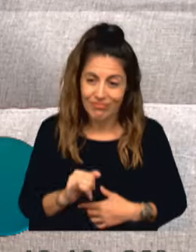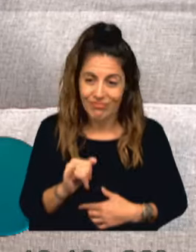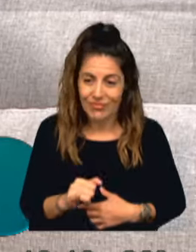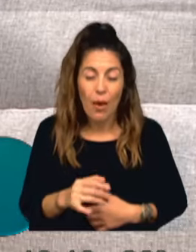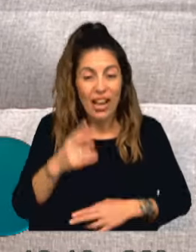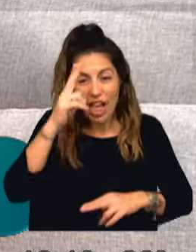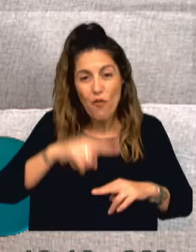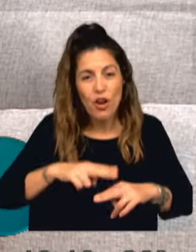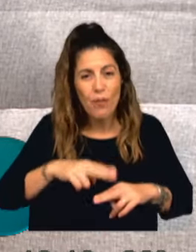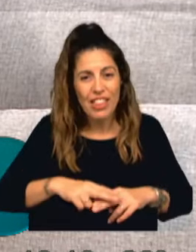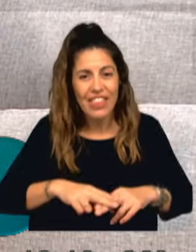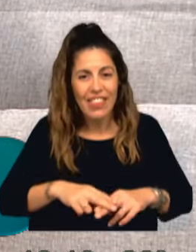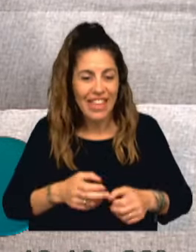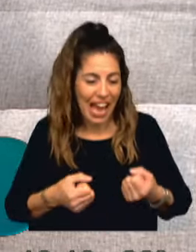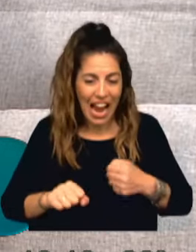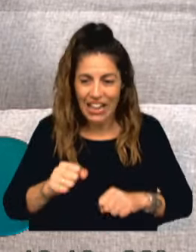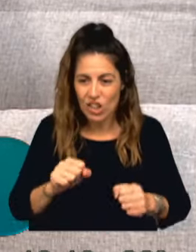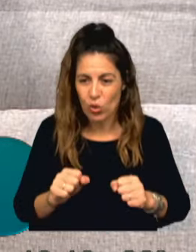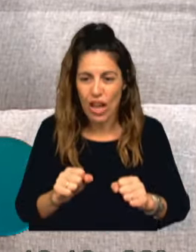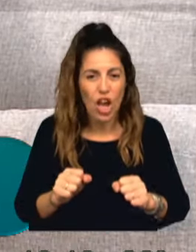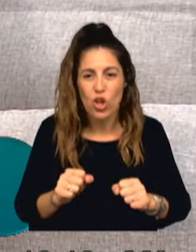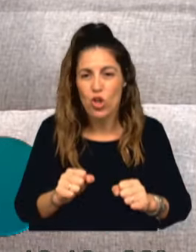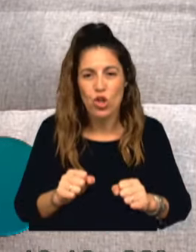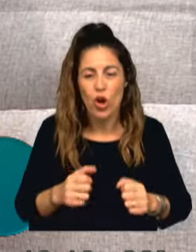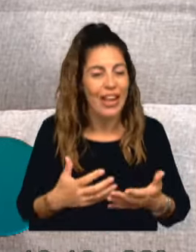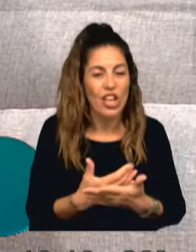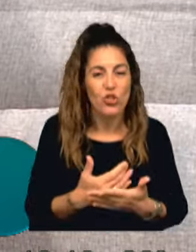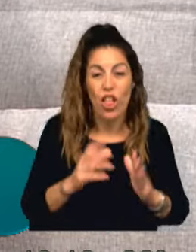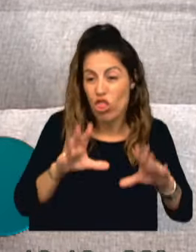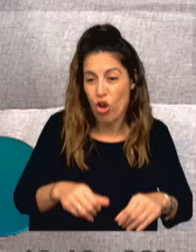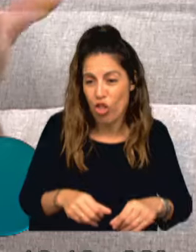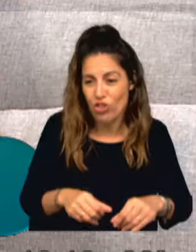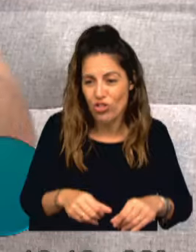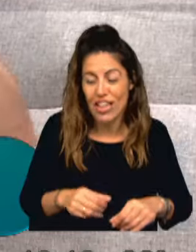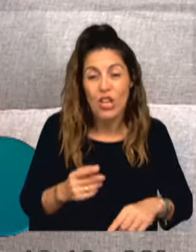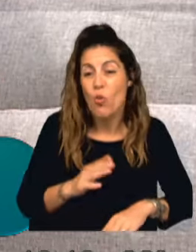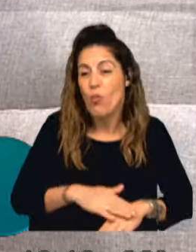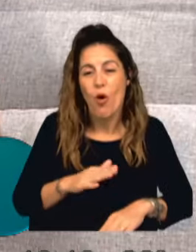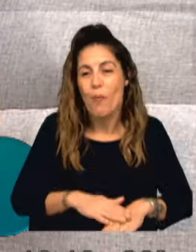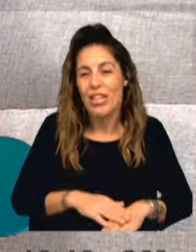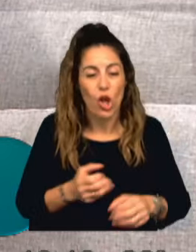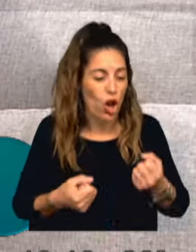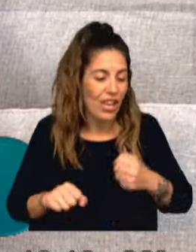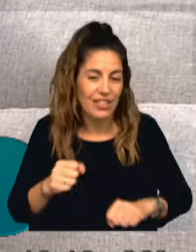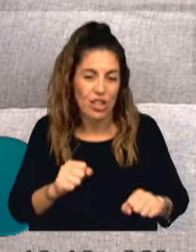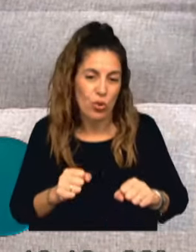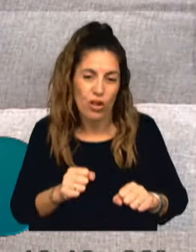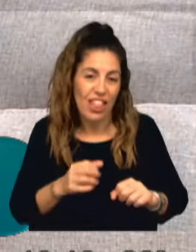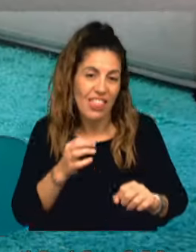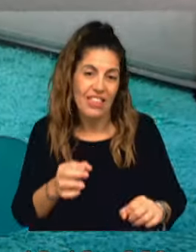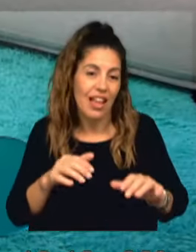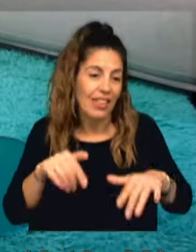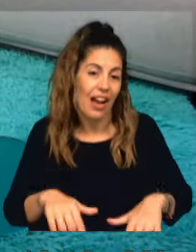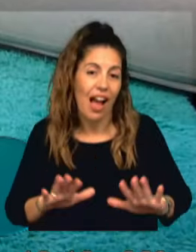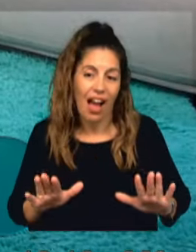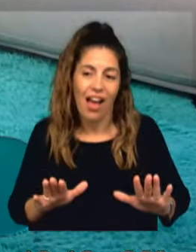las enfermedades de generativas articulares no es una patología que sufren algunos todos la sufrimos O sea en un momento las articulaciones di hasta acá fuiste atleta